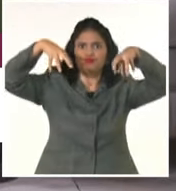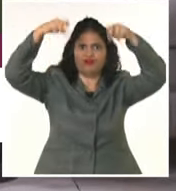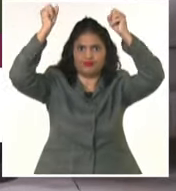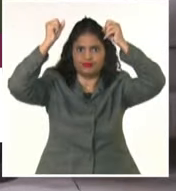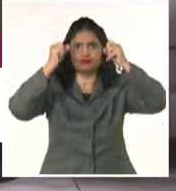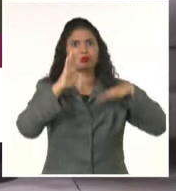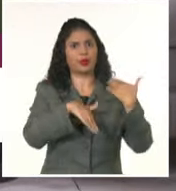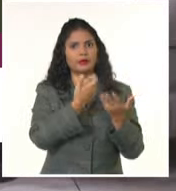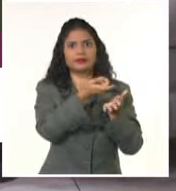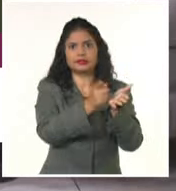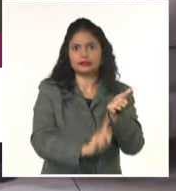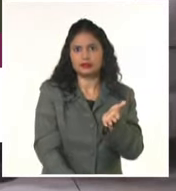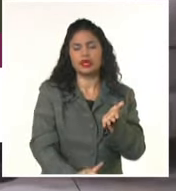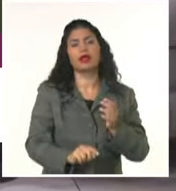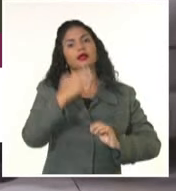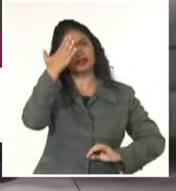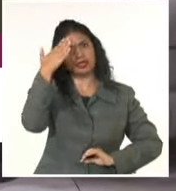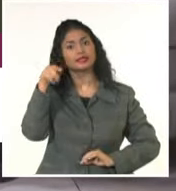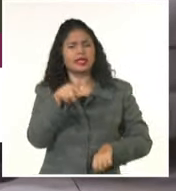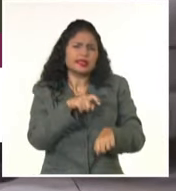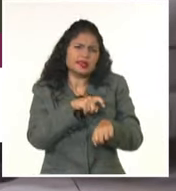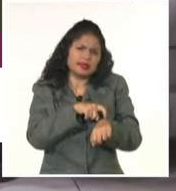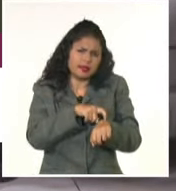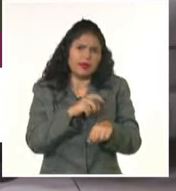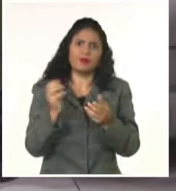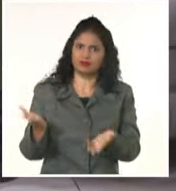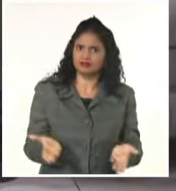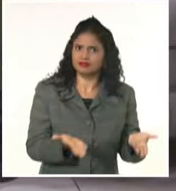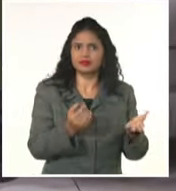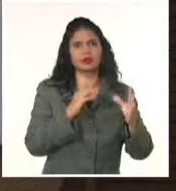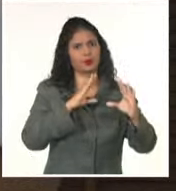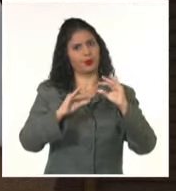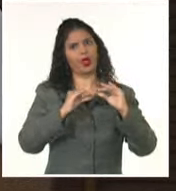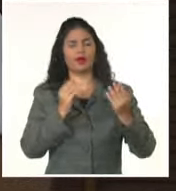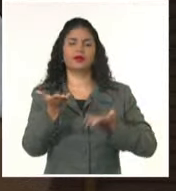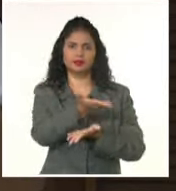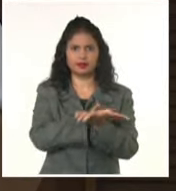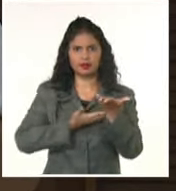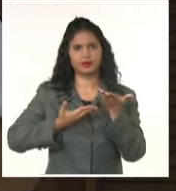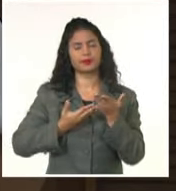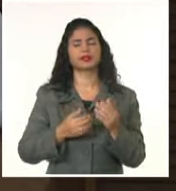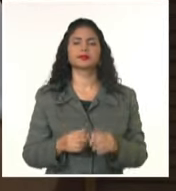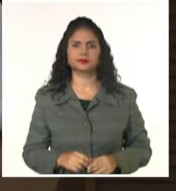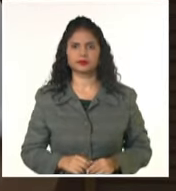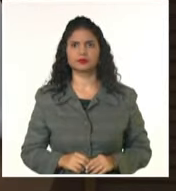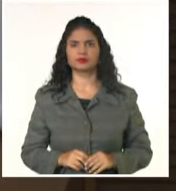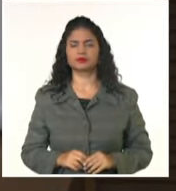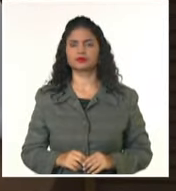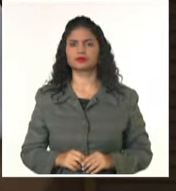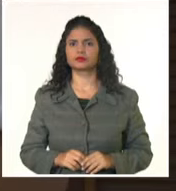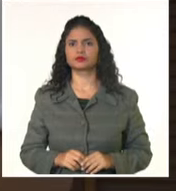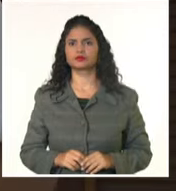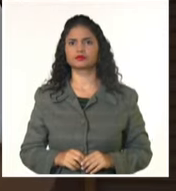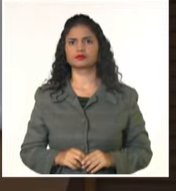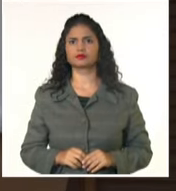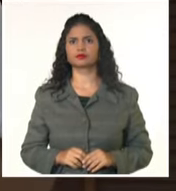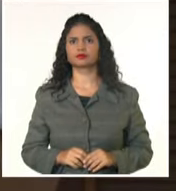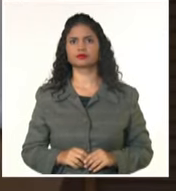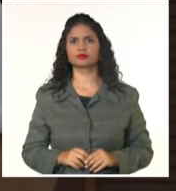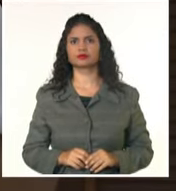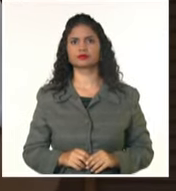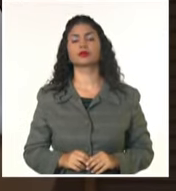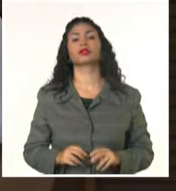de las estrechas relaciones existentes entre nuestros dos países. La distinguida delegación de la Asamblea Nacional de